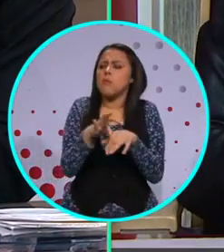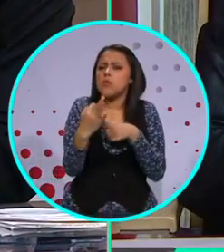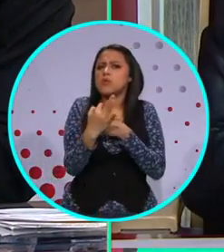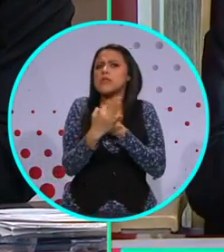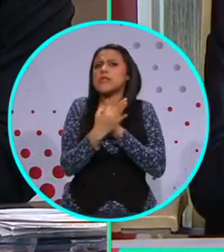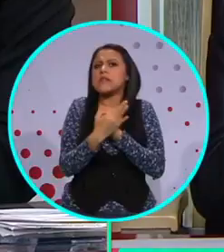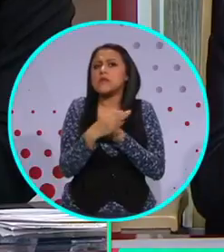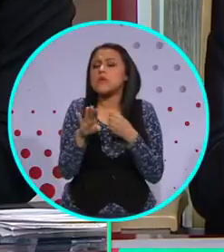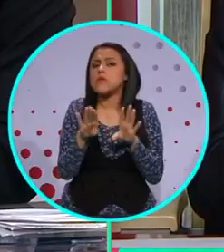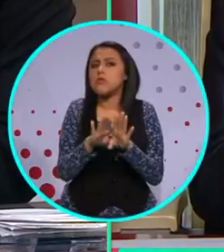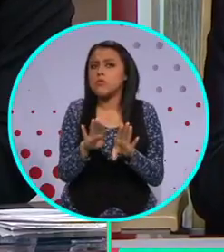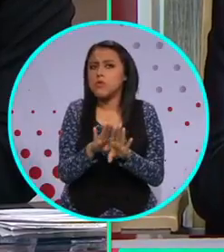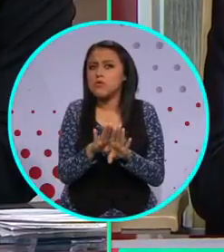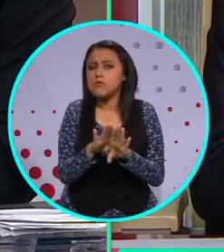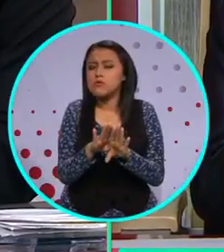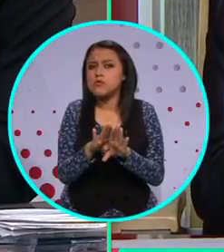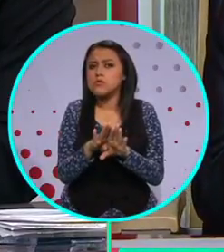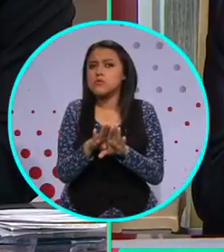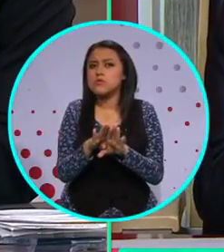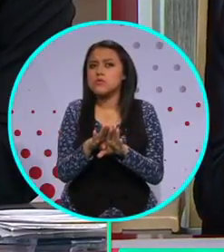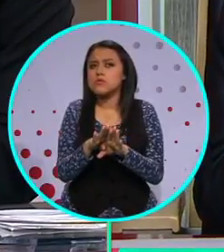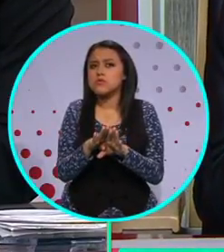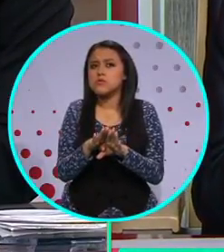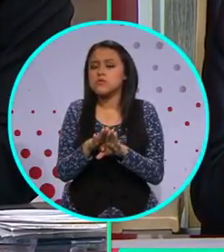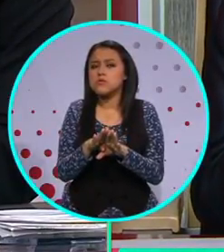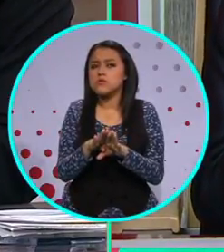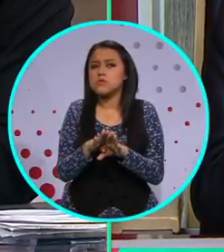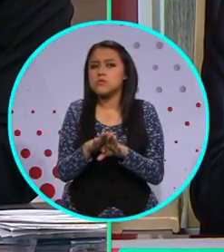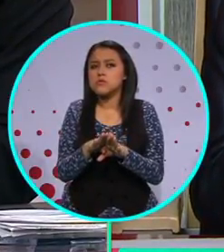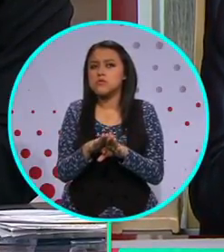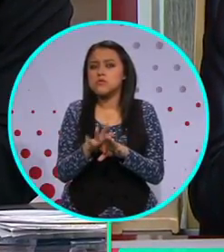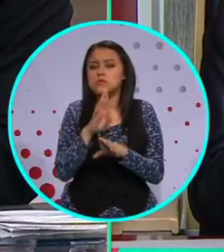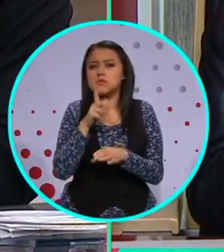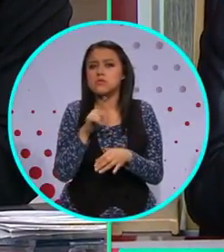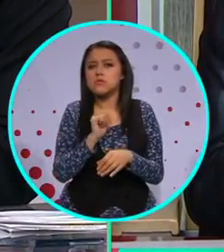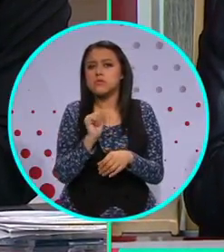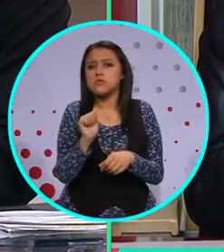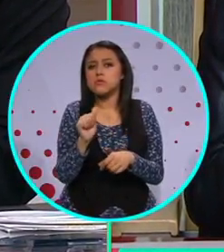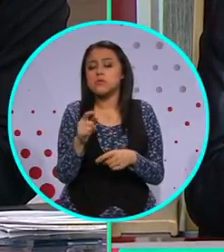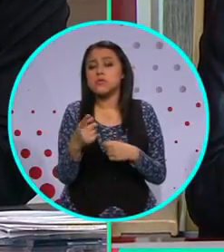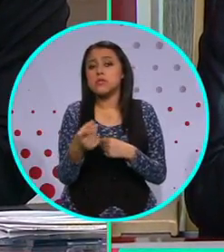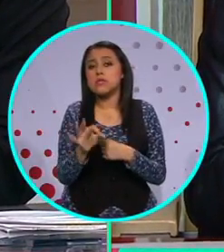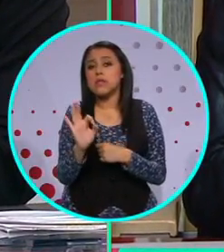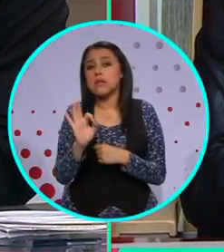que no la acusan de robo y como se los dejan entrada de algún corralón para que les estorbe